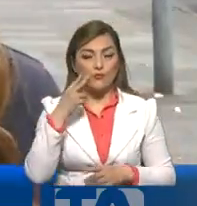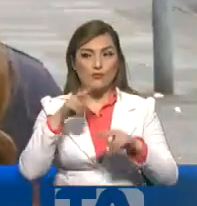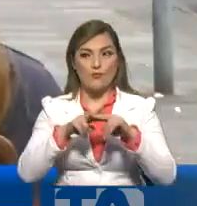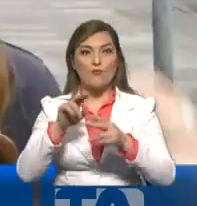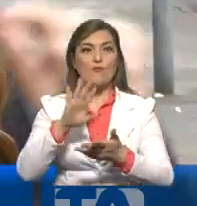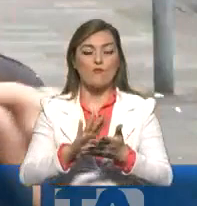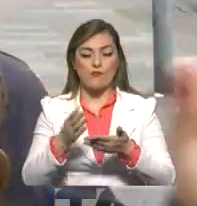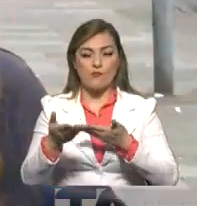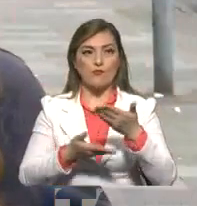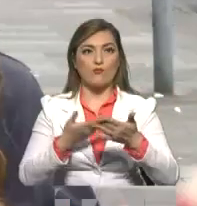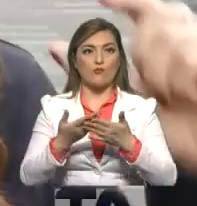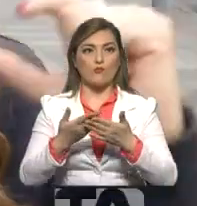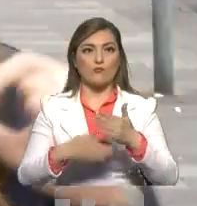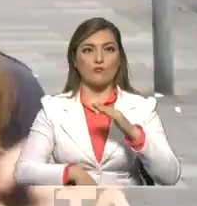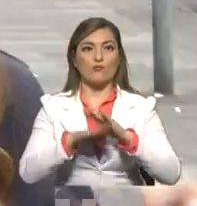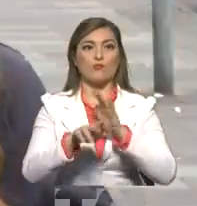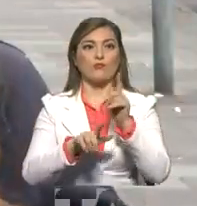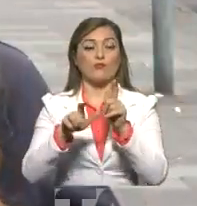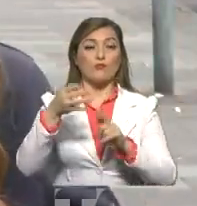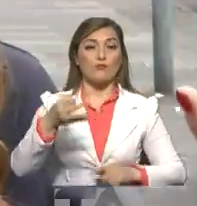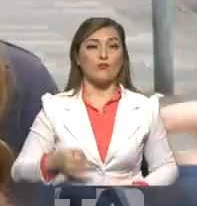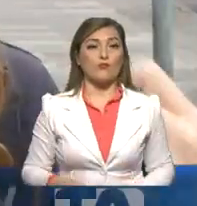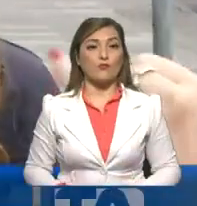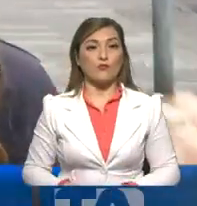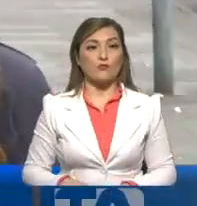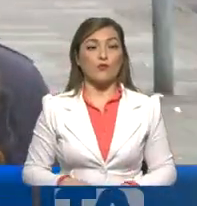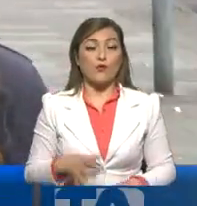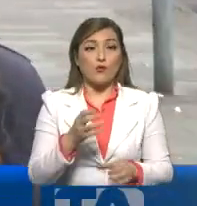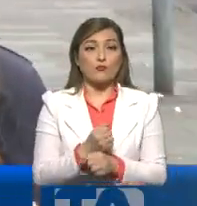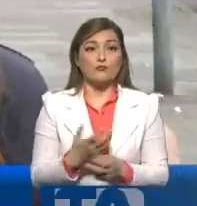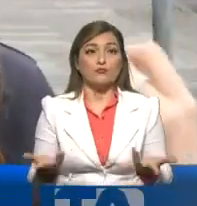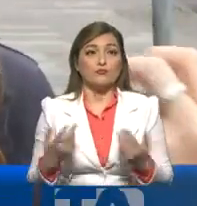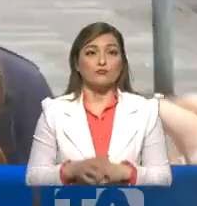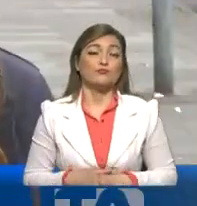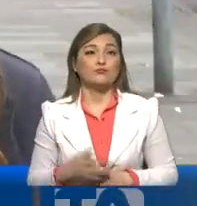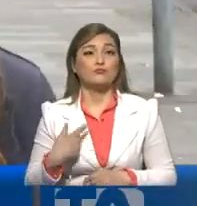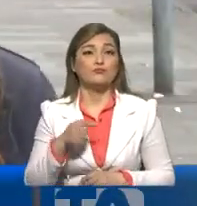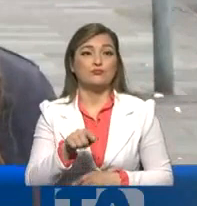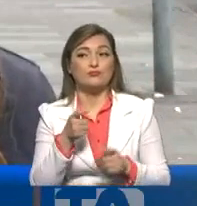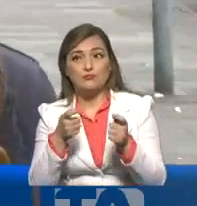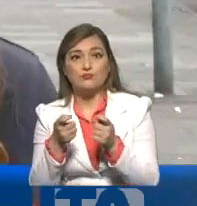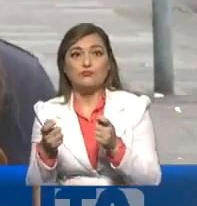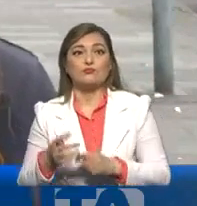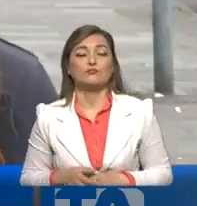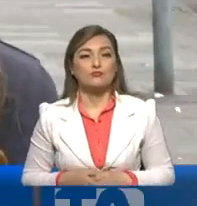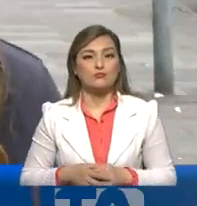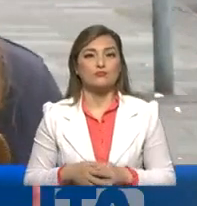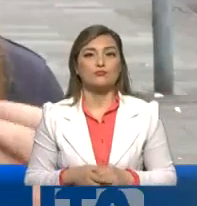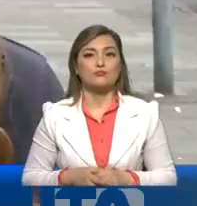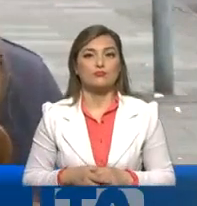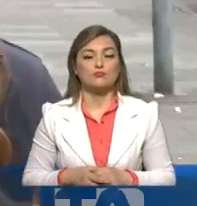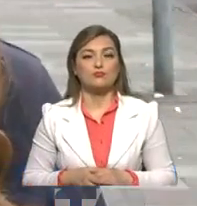el establecimiento cumple con el aforo, cumple con medidas de bioseguridad, también tener obviamente un control de cada una de